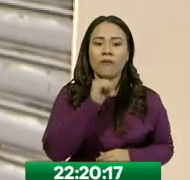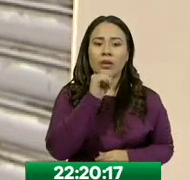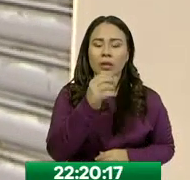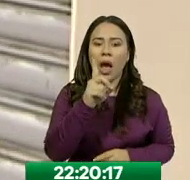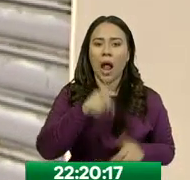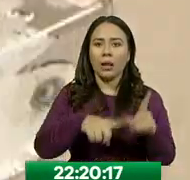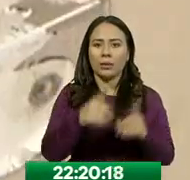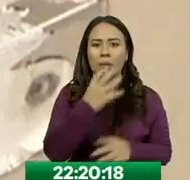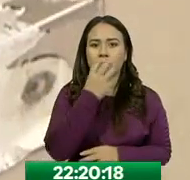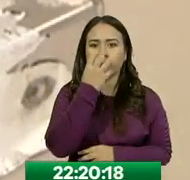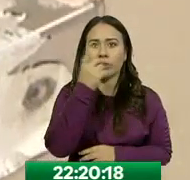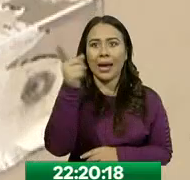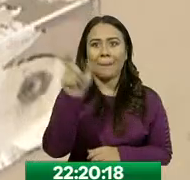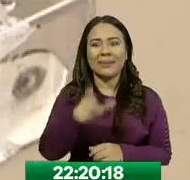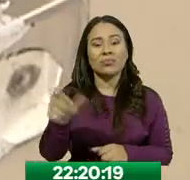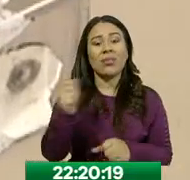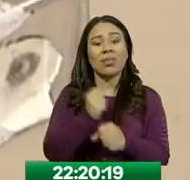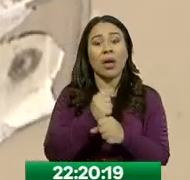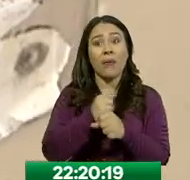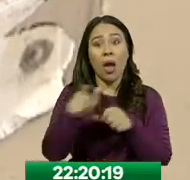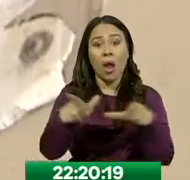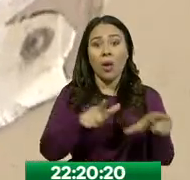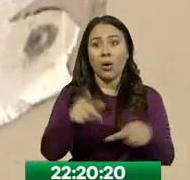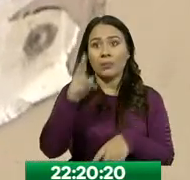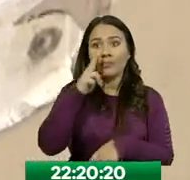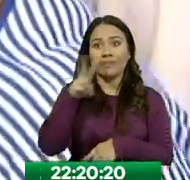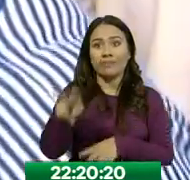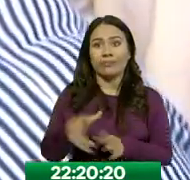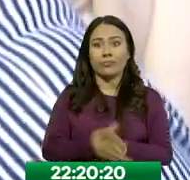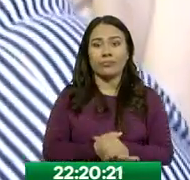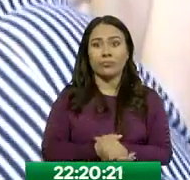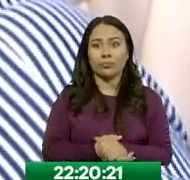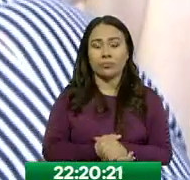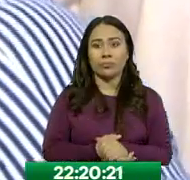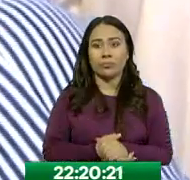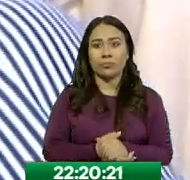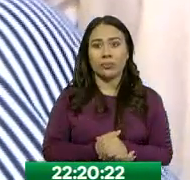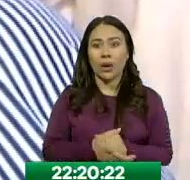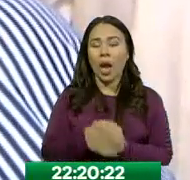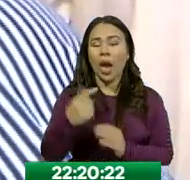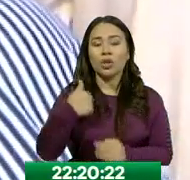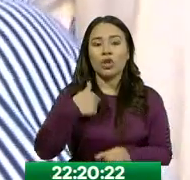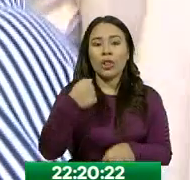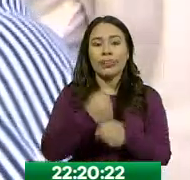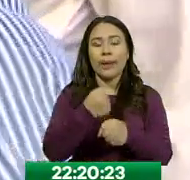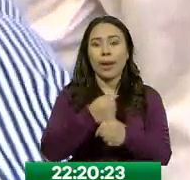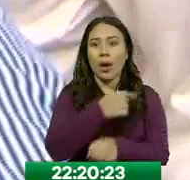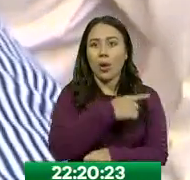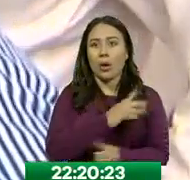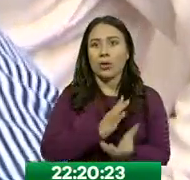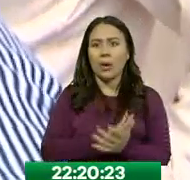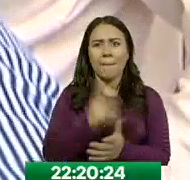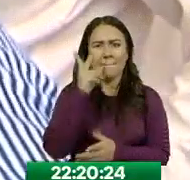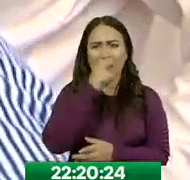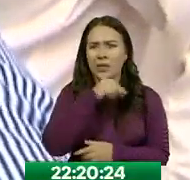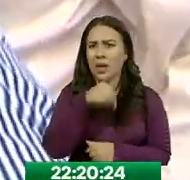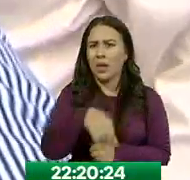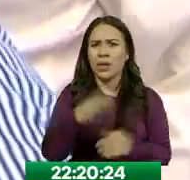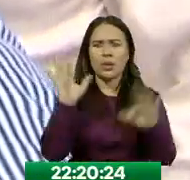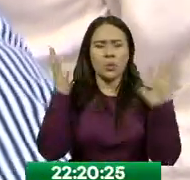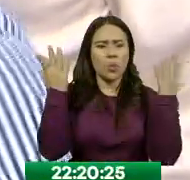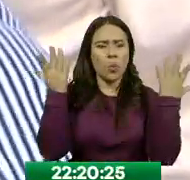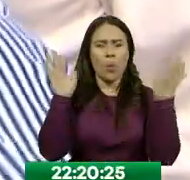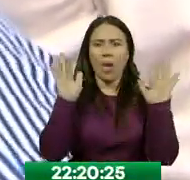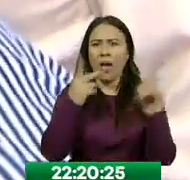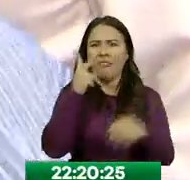parte de las personas que trabajaban en ese lugar fue evidente. Disculpe. Falsificación de documentos, ¿es cierto? Mentira es eso, es un infame lo que están